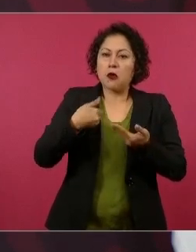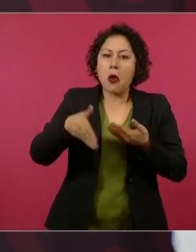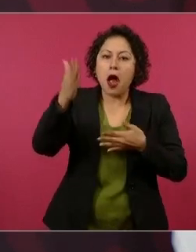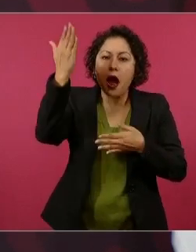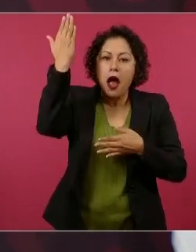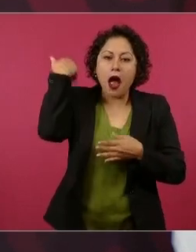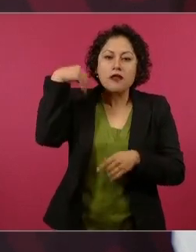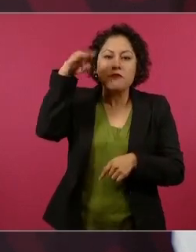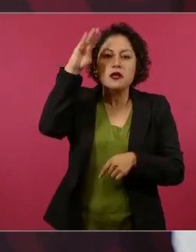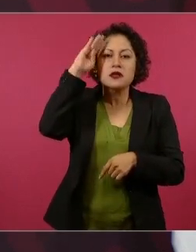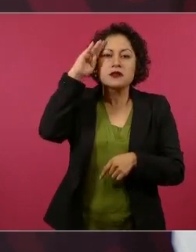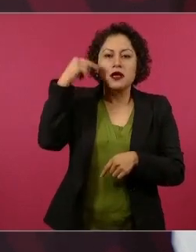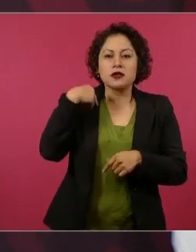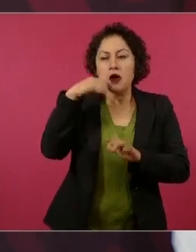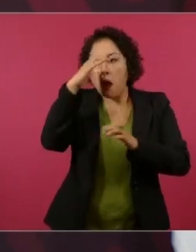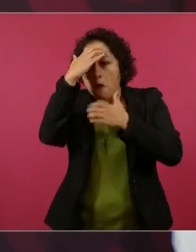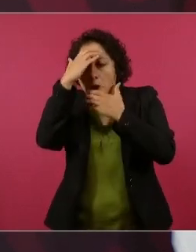entregan